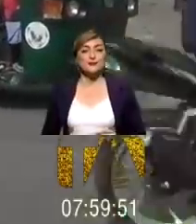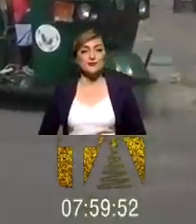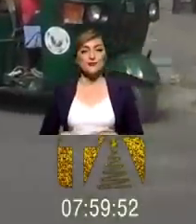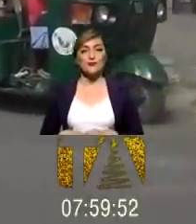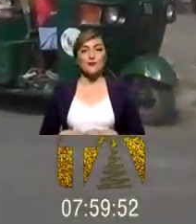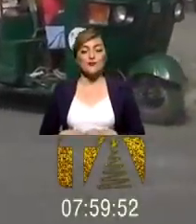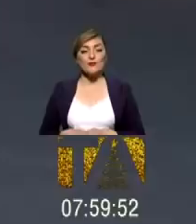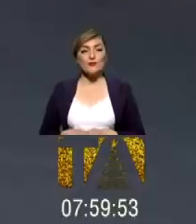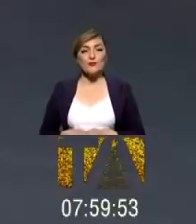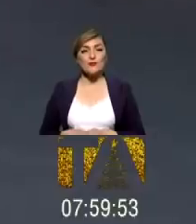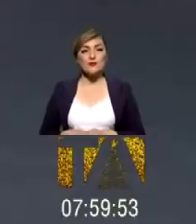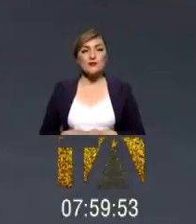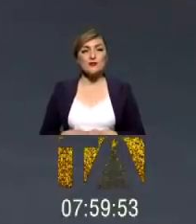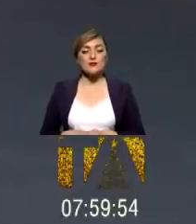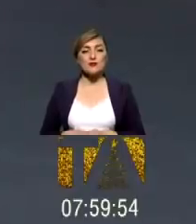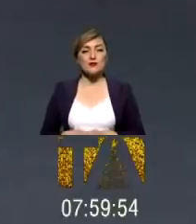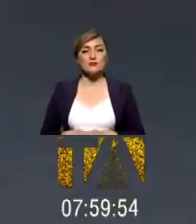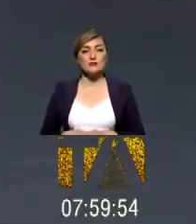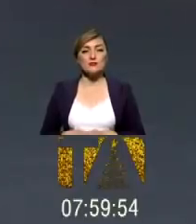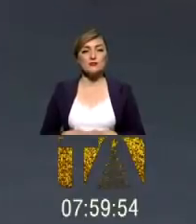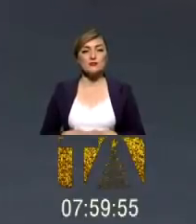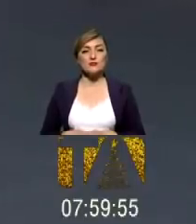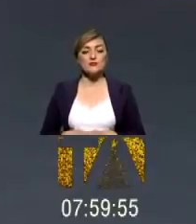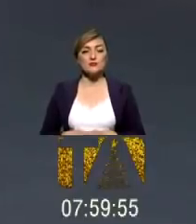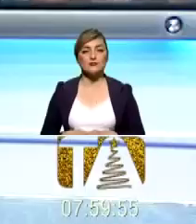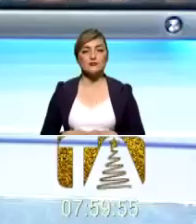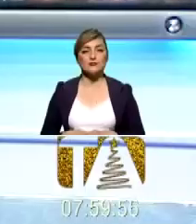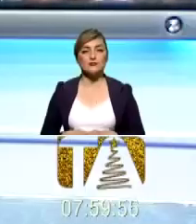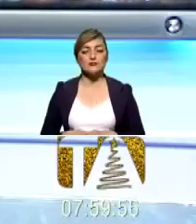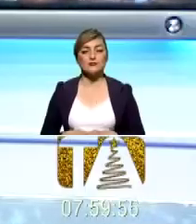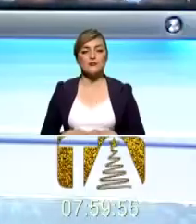con imágenes de Daniel Pérez, Carlos Chamorro, 24 horas.